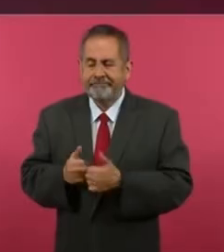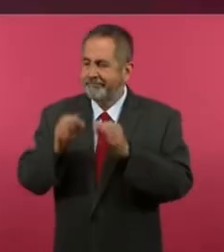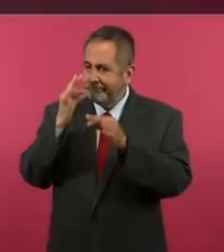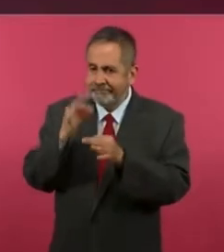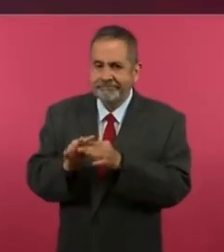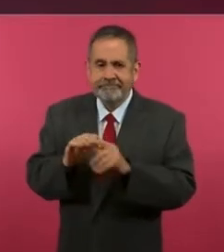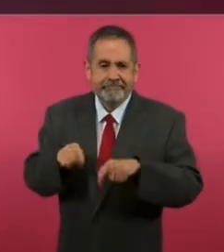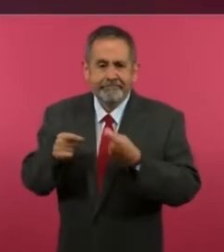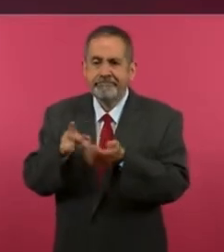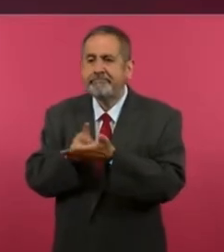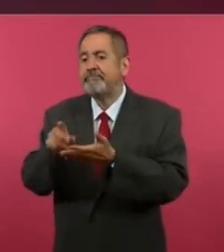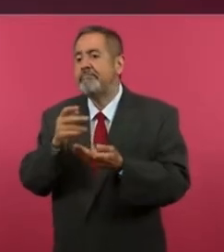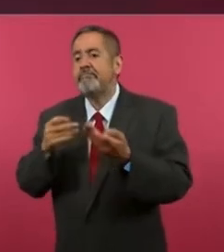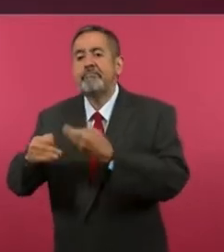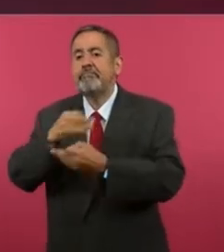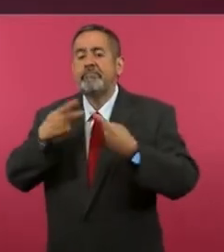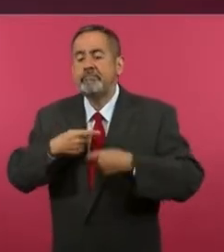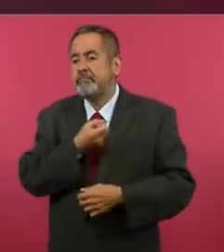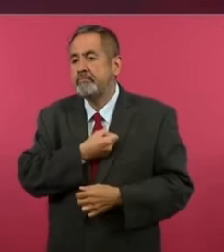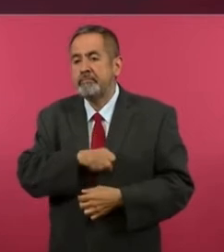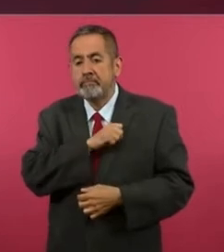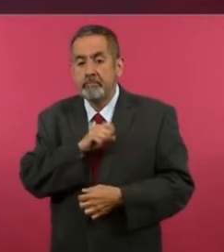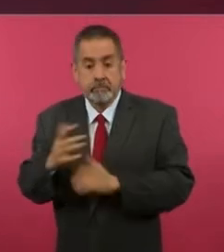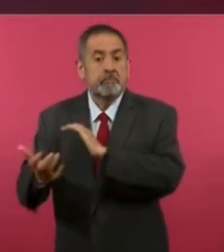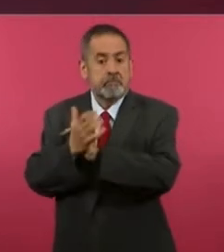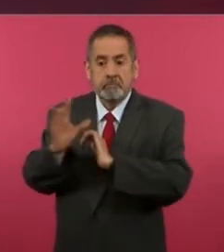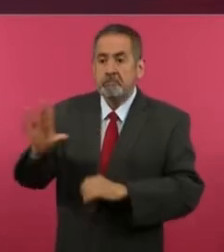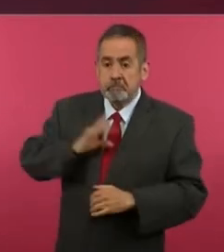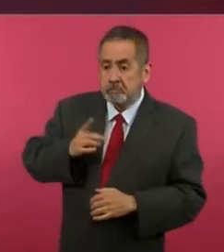garantizar el derecho del pueblo a la salud.